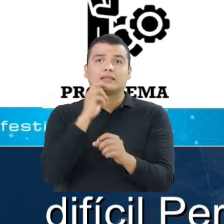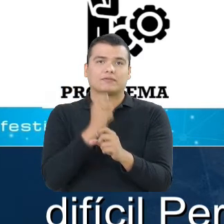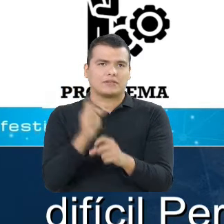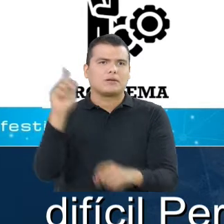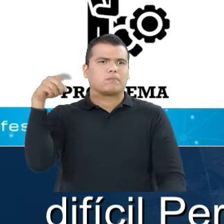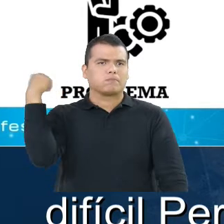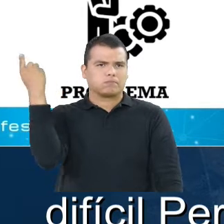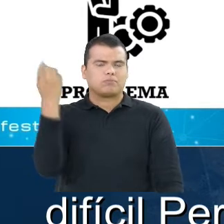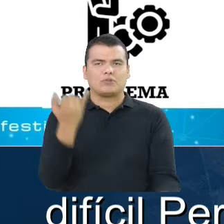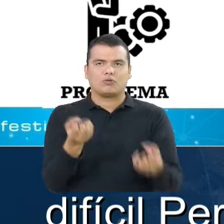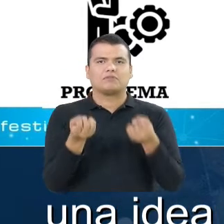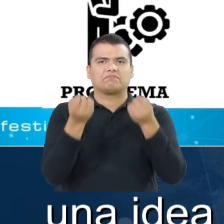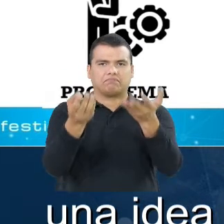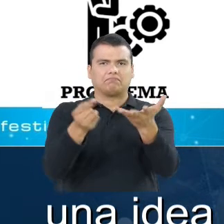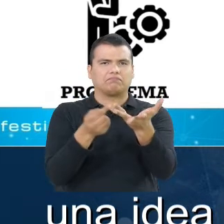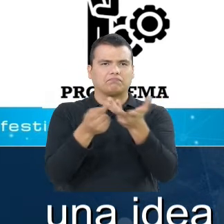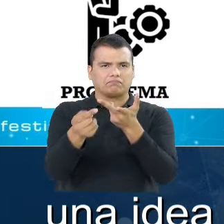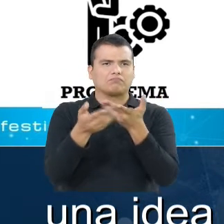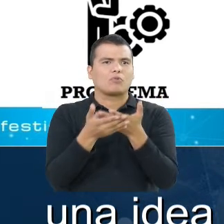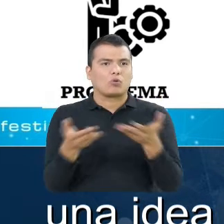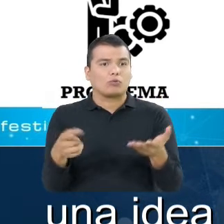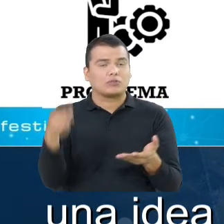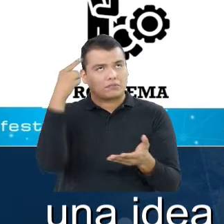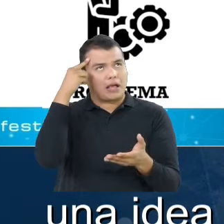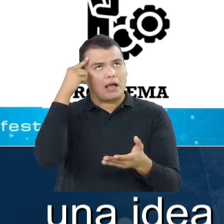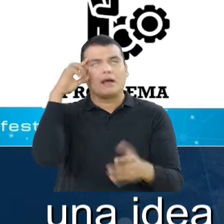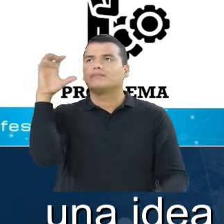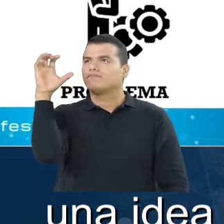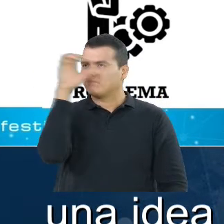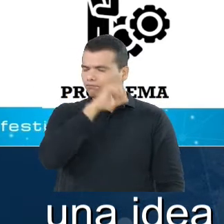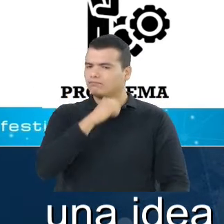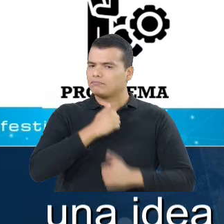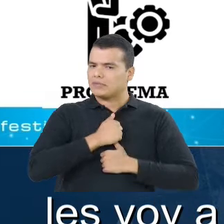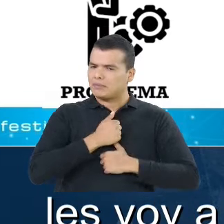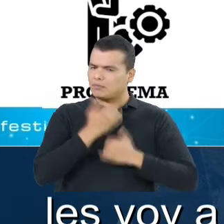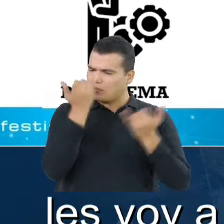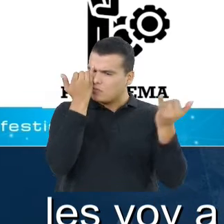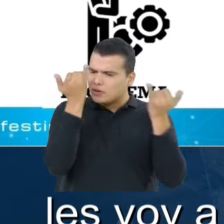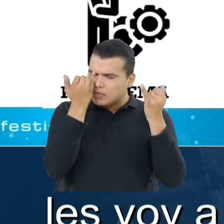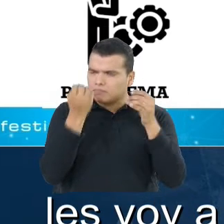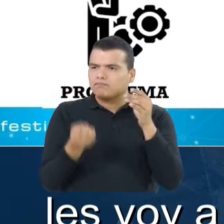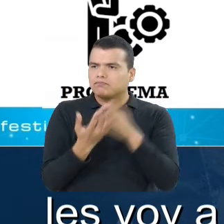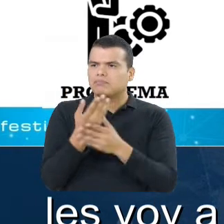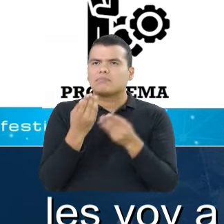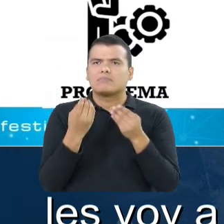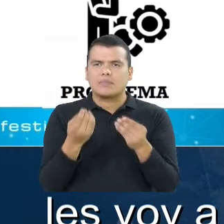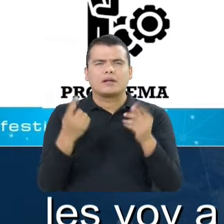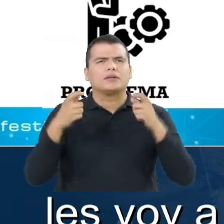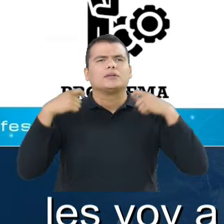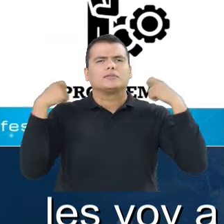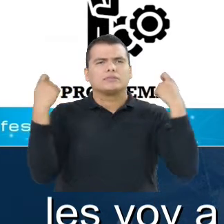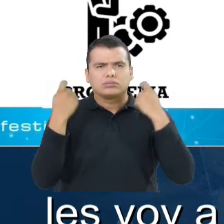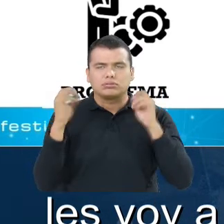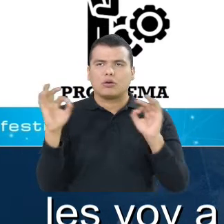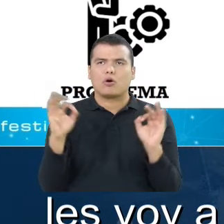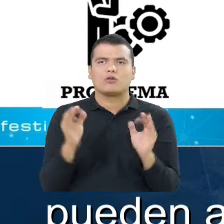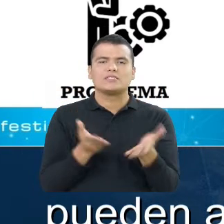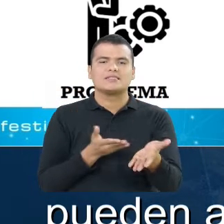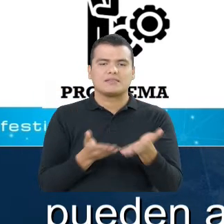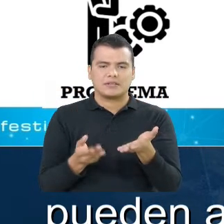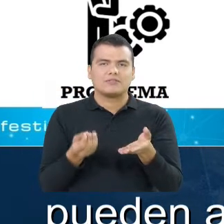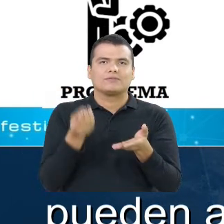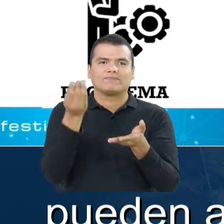otros elementos que les pueden a ustedes ayudar a tener ideas para un posible negocio o servicio de